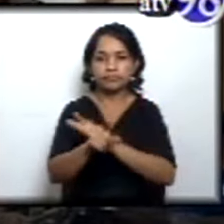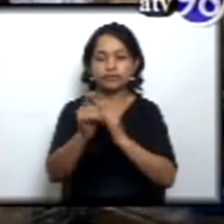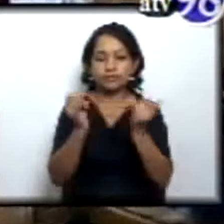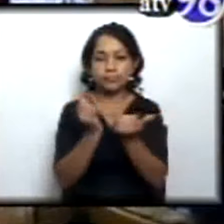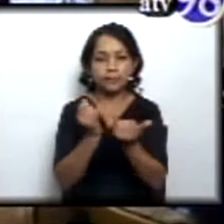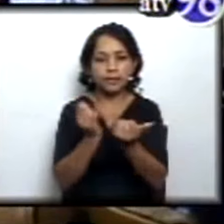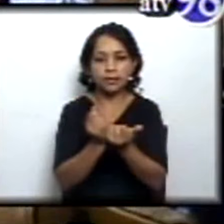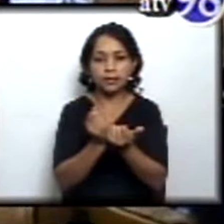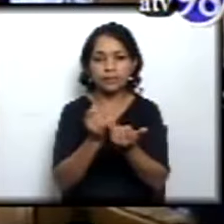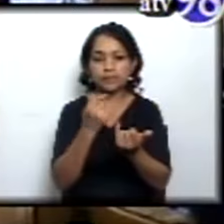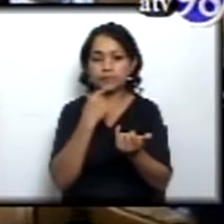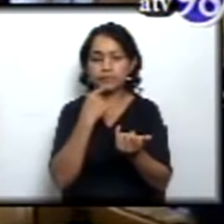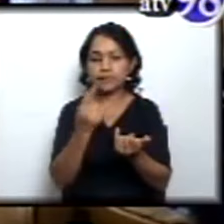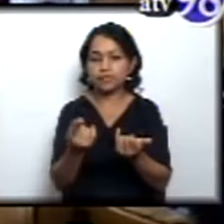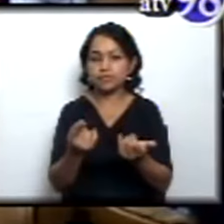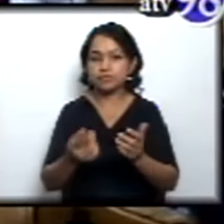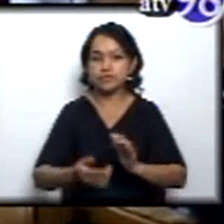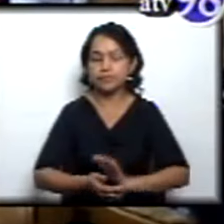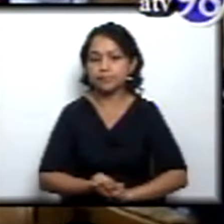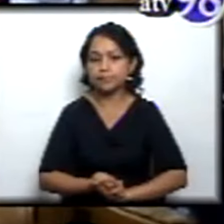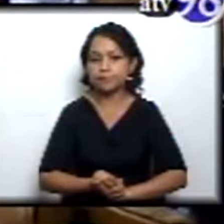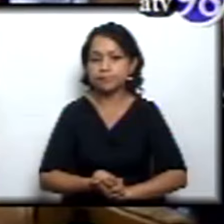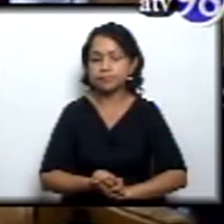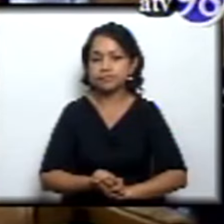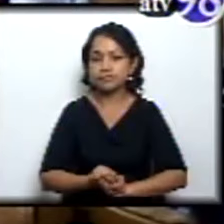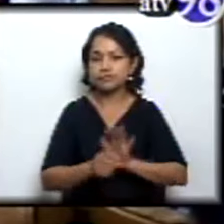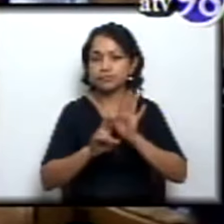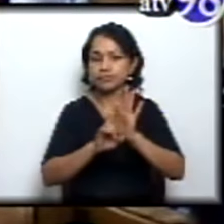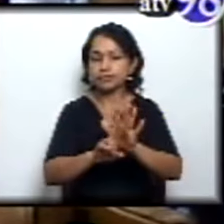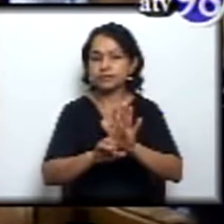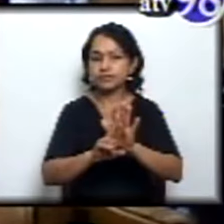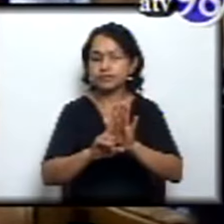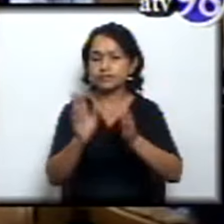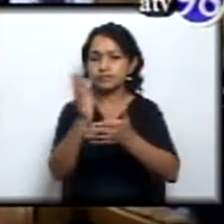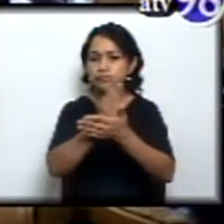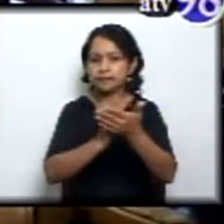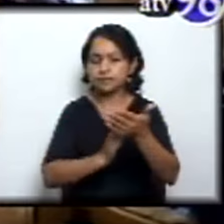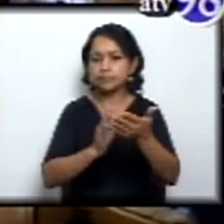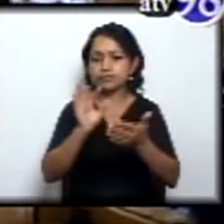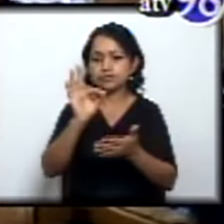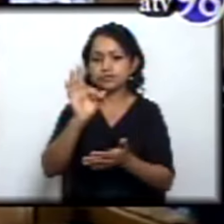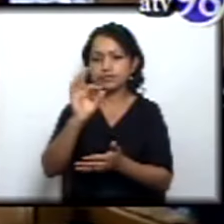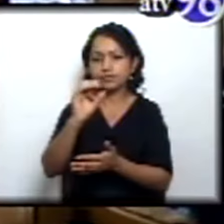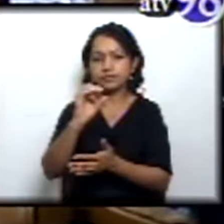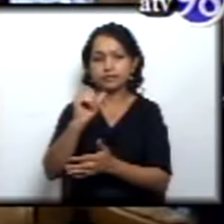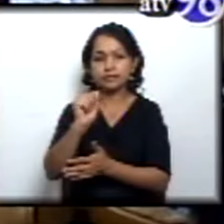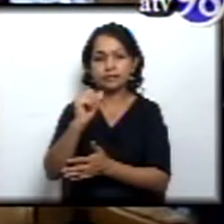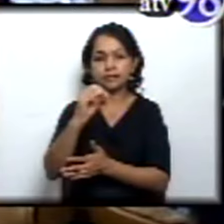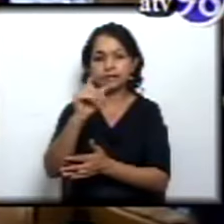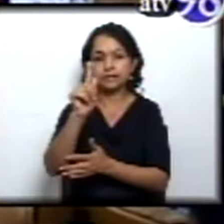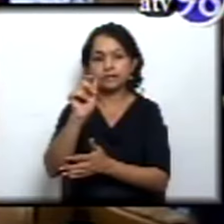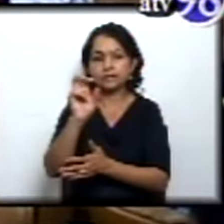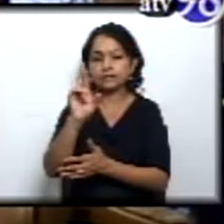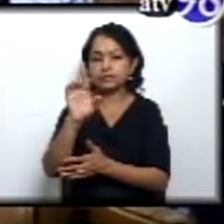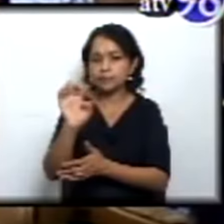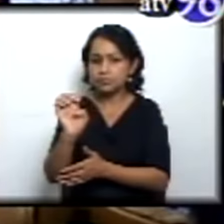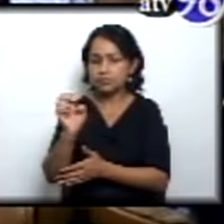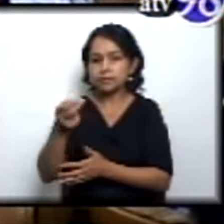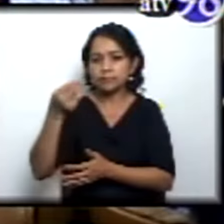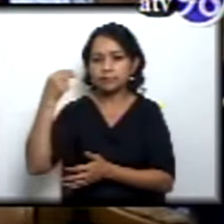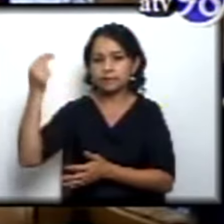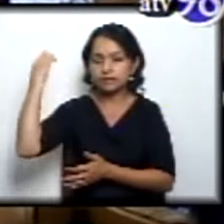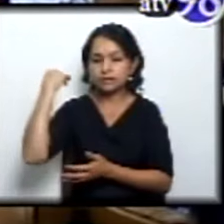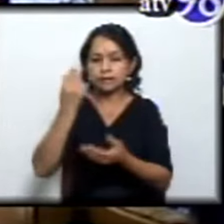del Poder Ejecutivo, responde a una serie de factores históricos, económicos